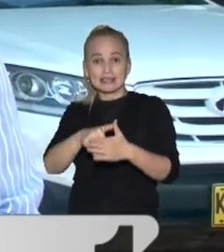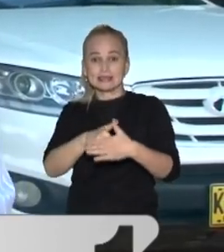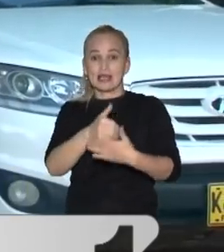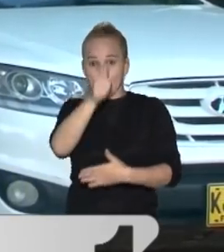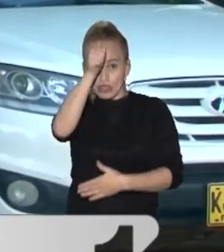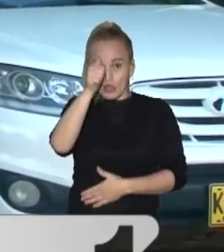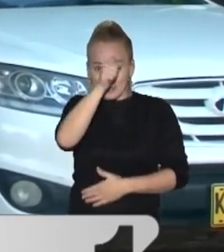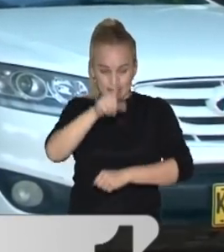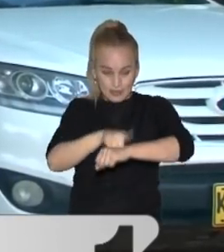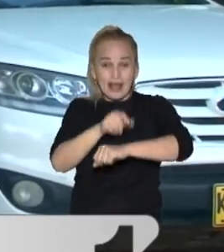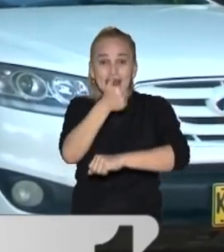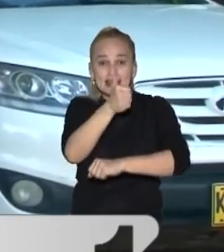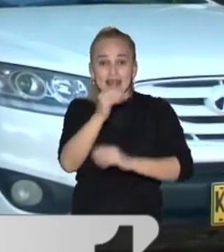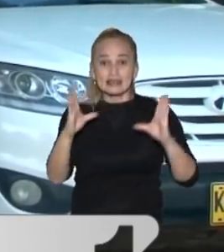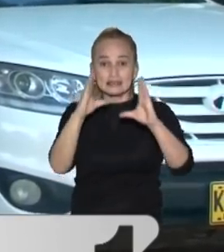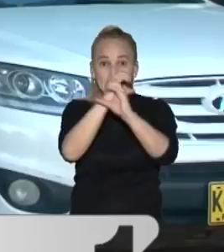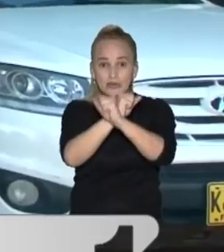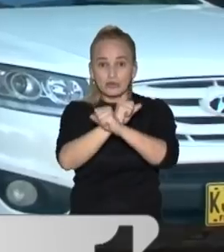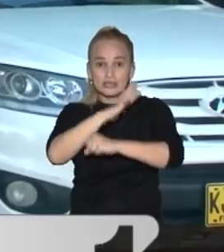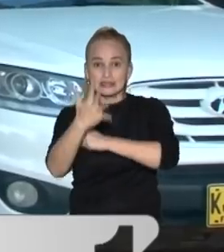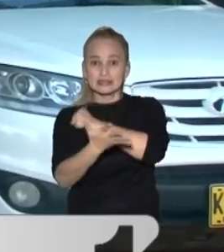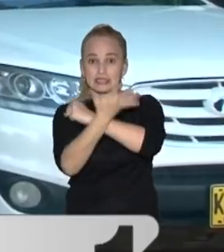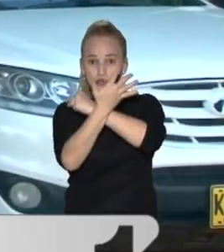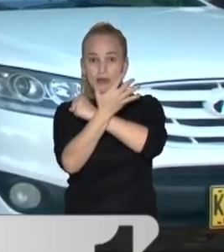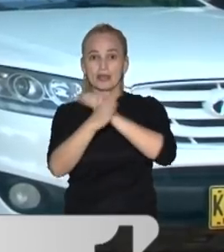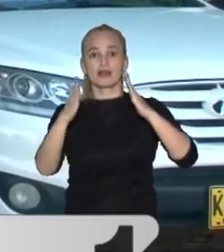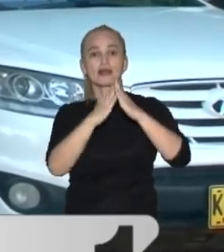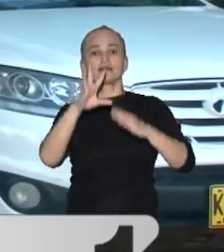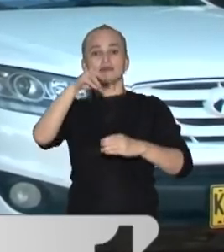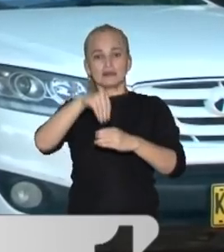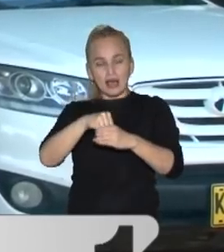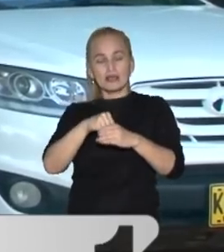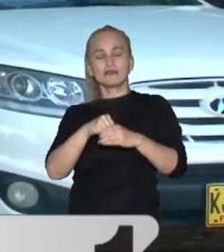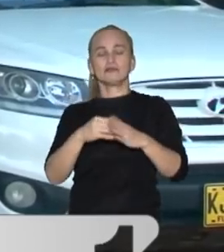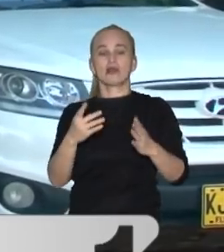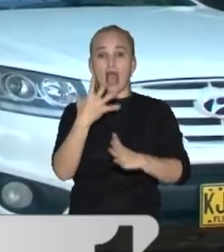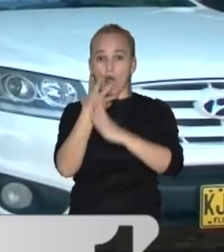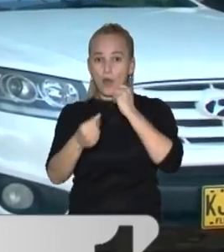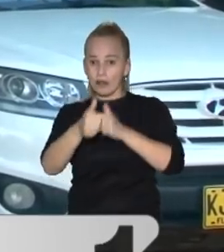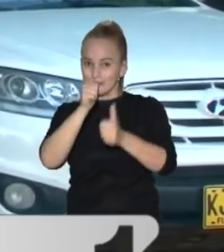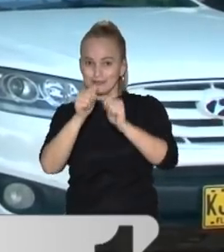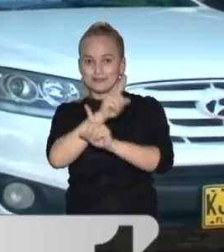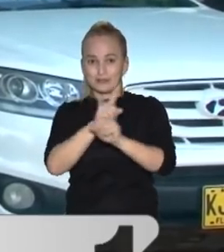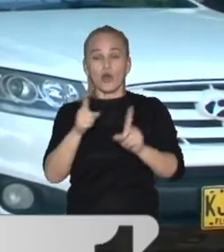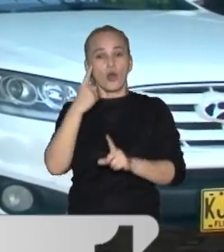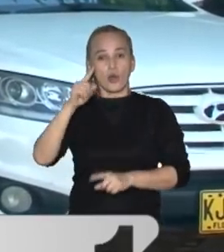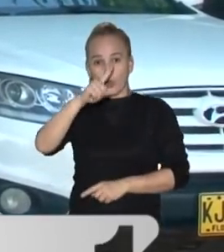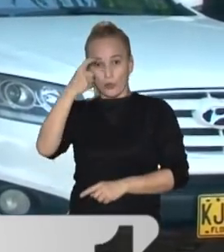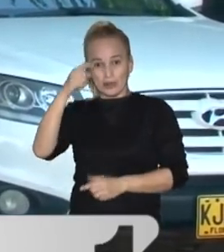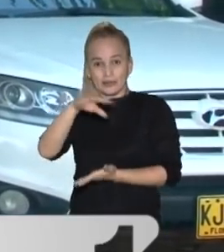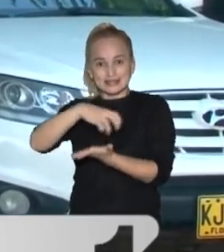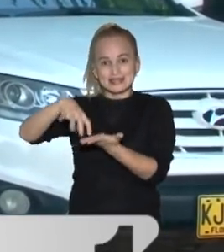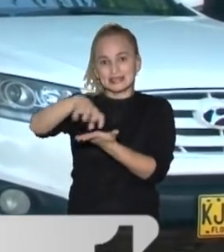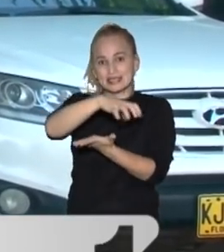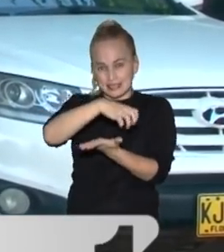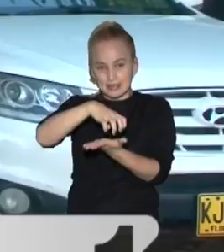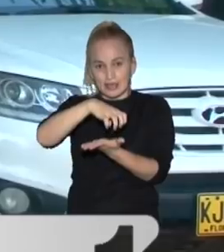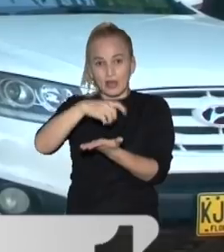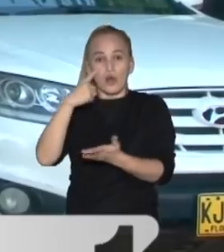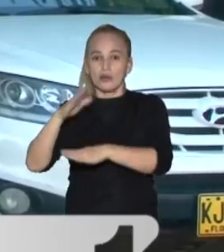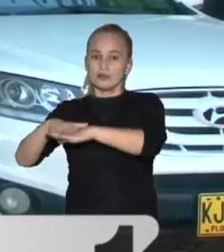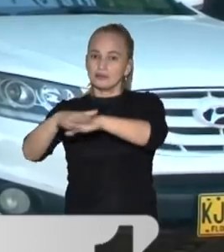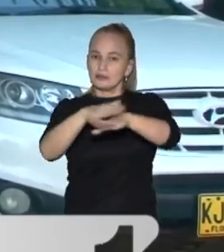entre las 10 de la noche y las 5 de la mañana. Y mucha atención porque también el gobernador de Santander ha pedido a